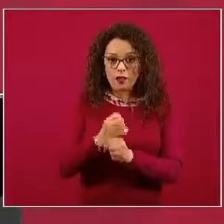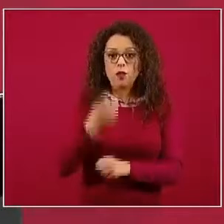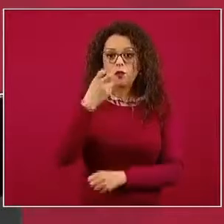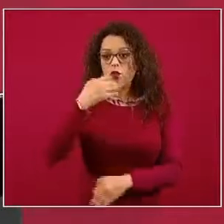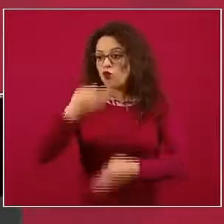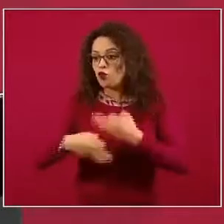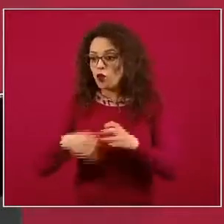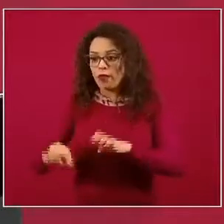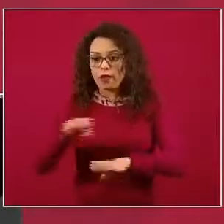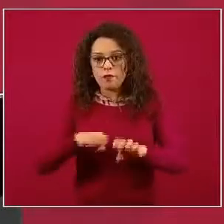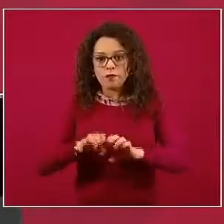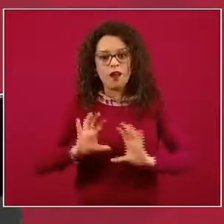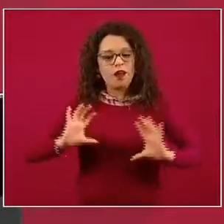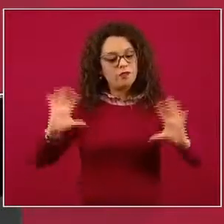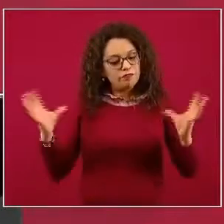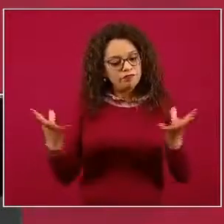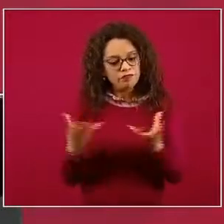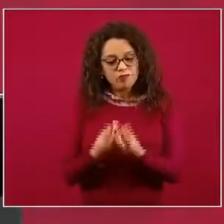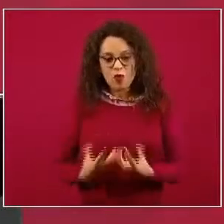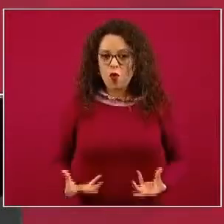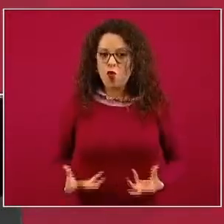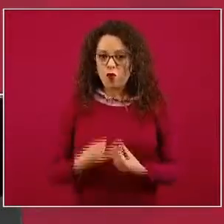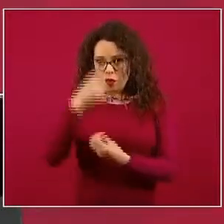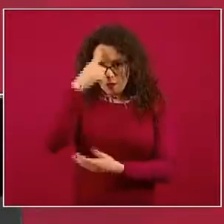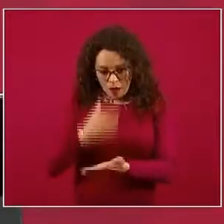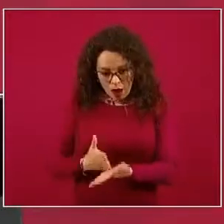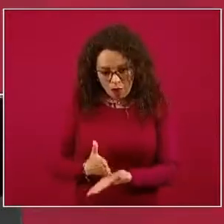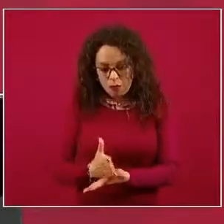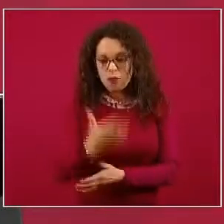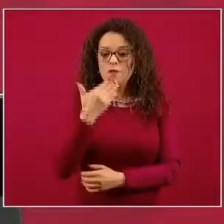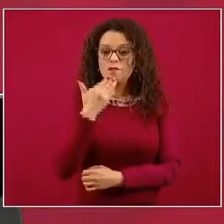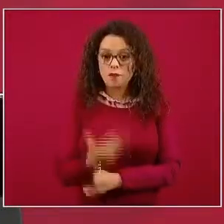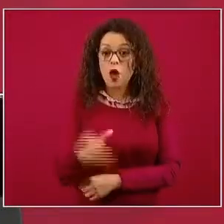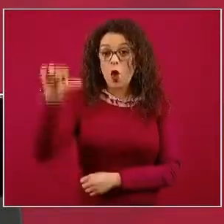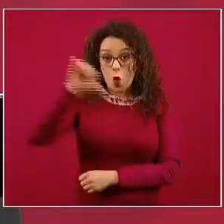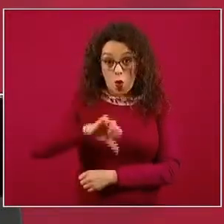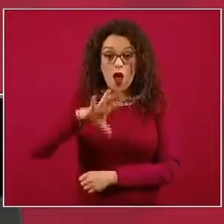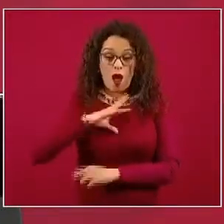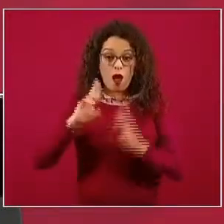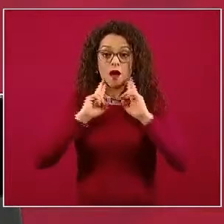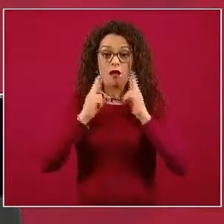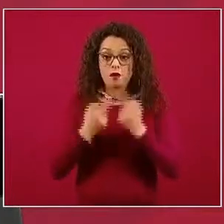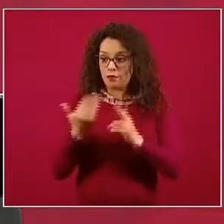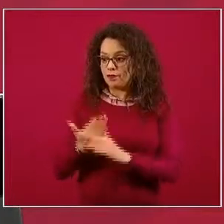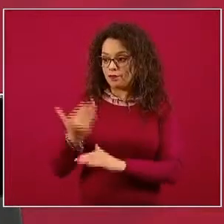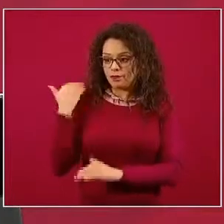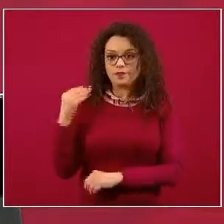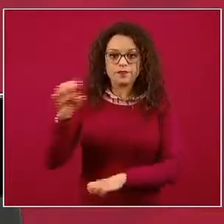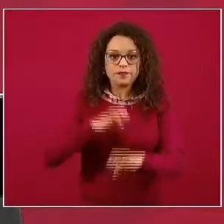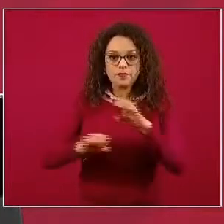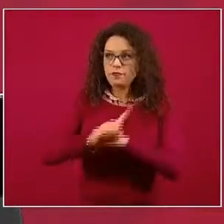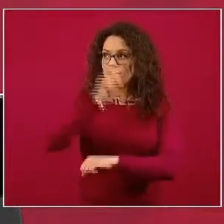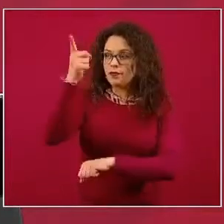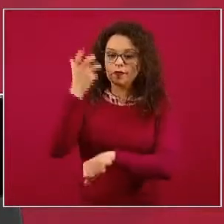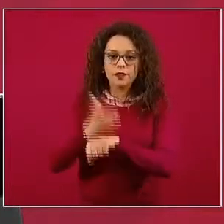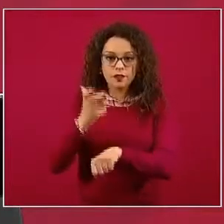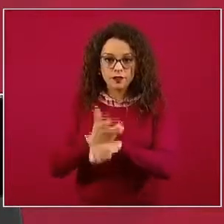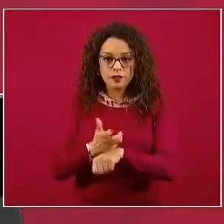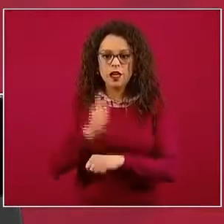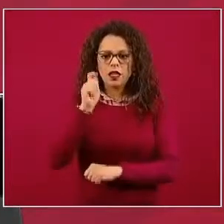a la vía correcta. Hoy tuvimos una conversación precisamente con una de las compañías de Estados Unidos que está